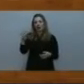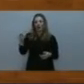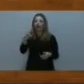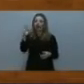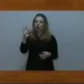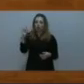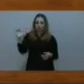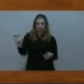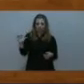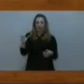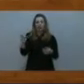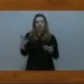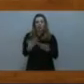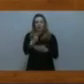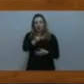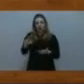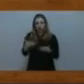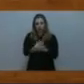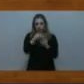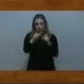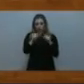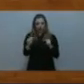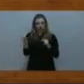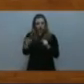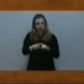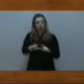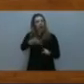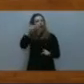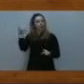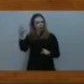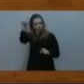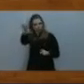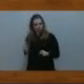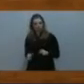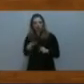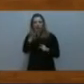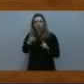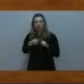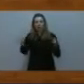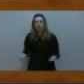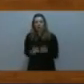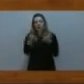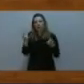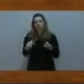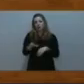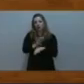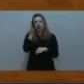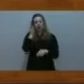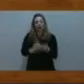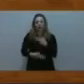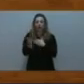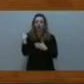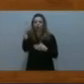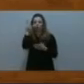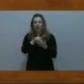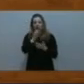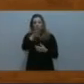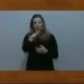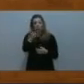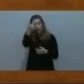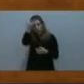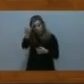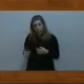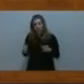deberíamos estar orgullosos de él. Publica un libro por su propia consejería, prologado por su antecesora, pero claro, en el 2014, cuando este hombre había publicado el primer